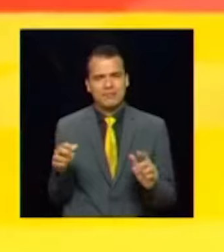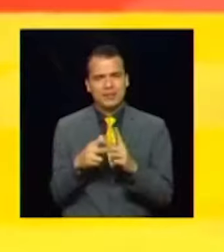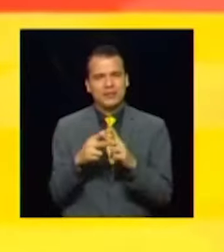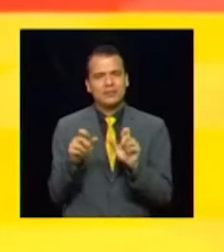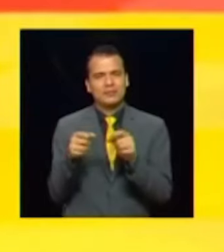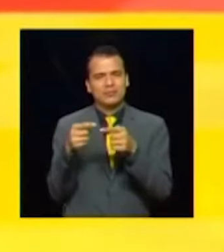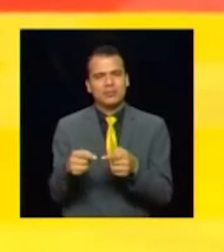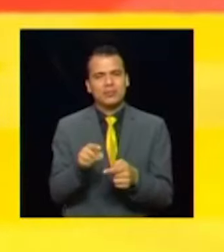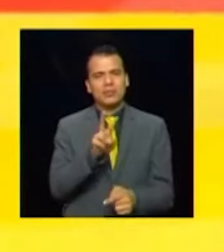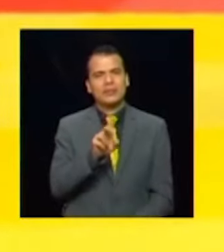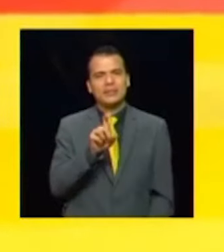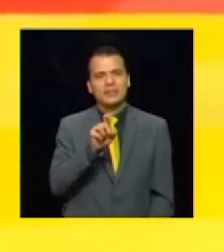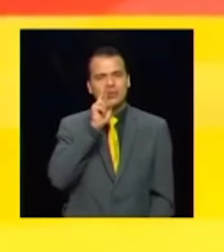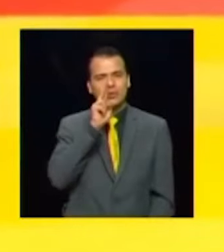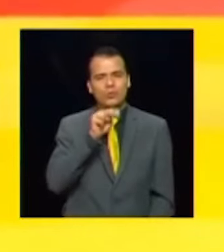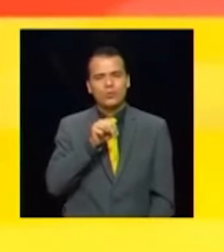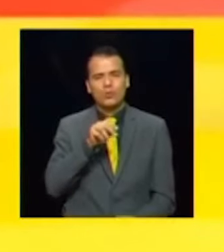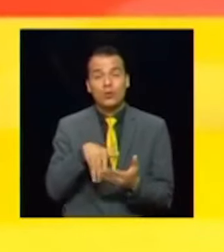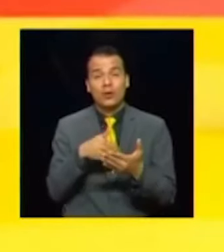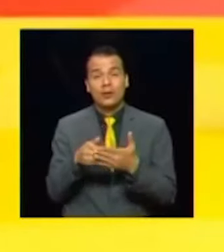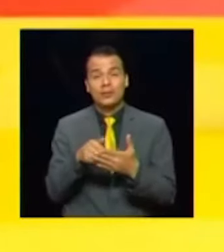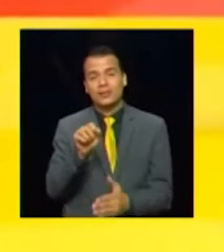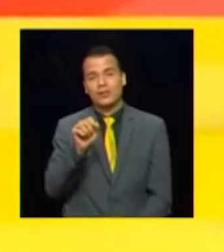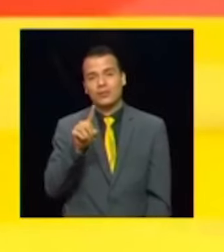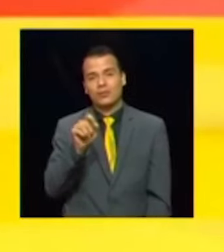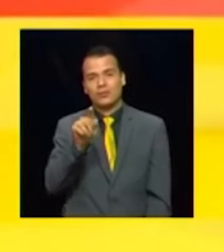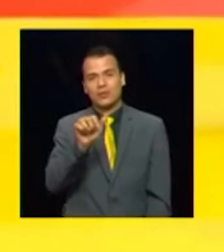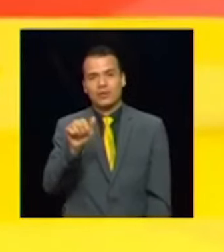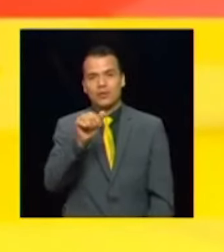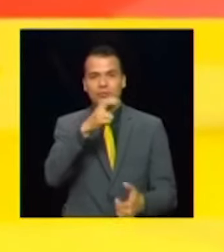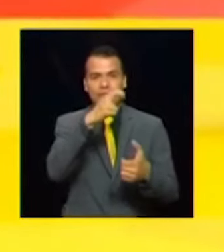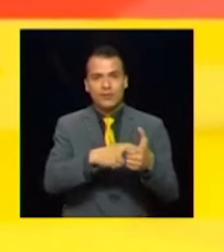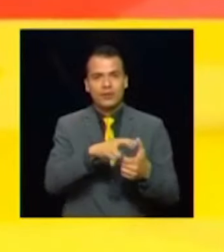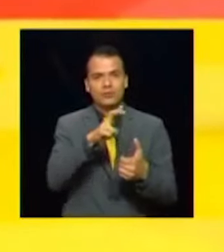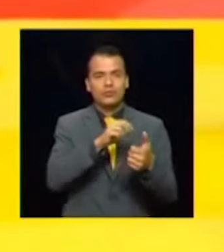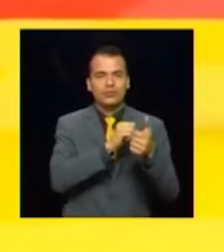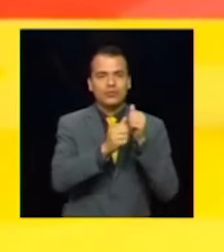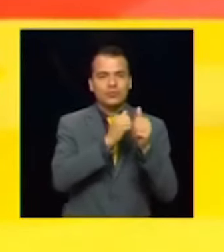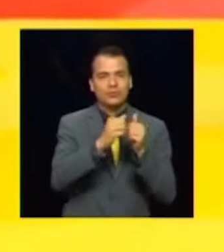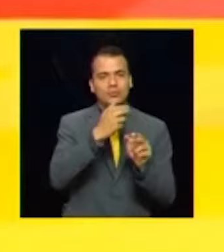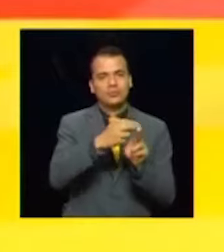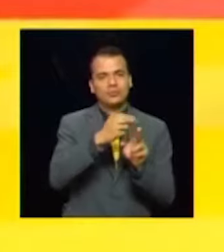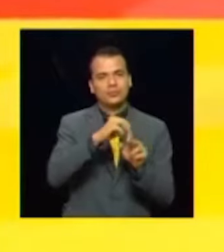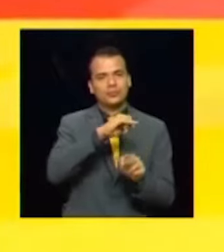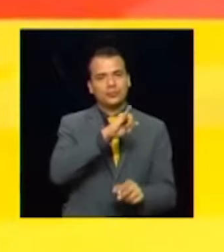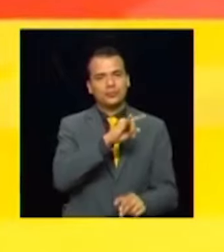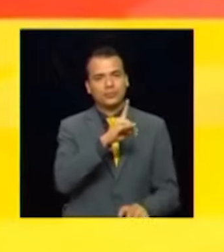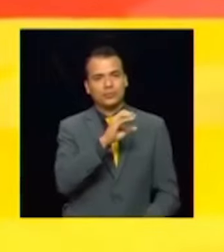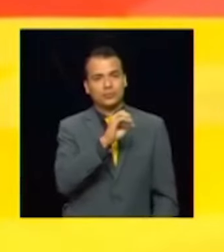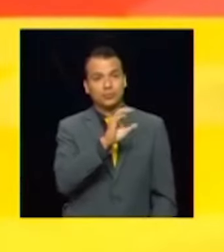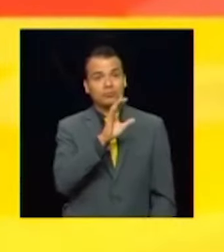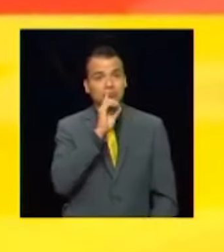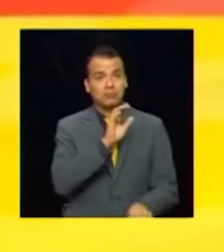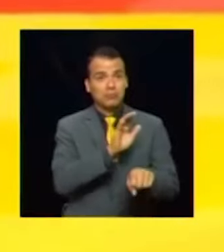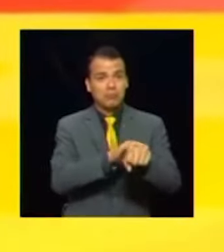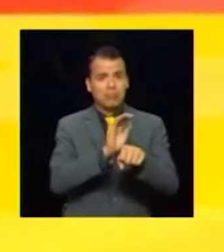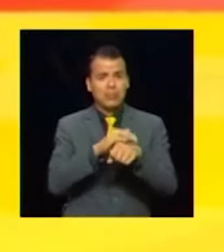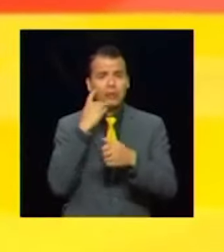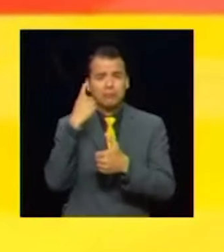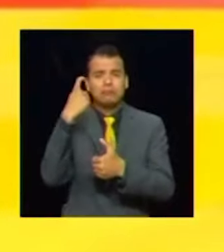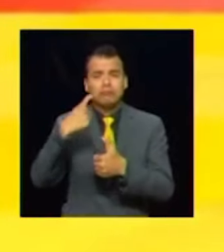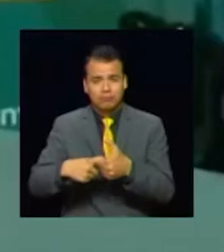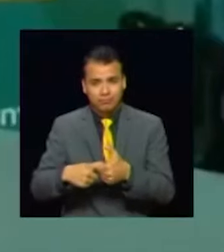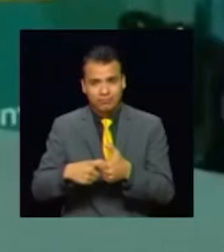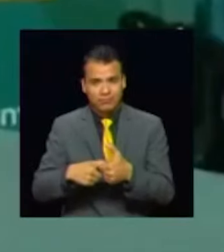al 11 de agosto. La Federación Internacional de Judo confirmó hoy la reubicación universal de plazas, donde la colombiana